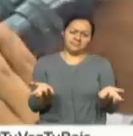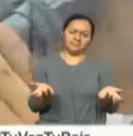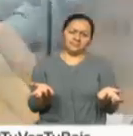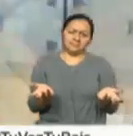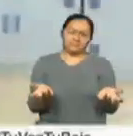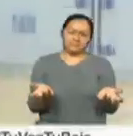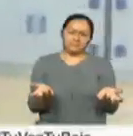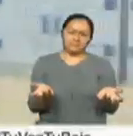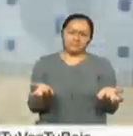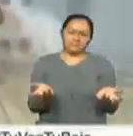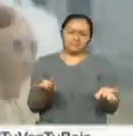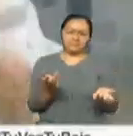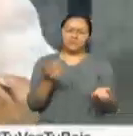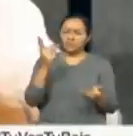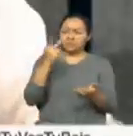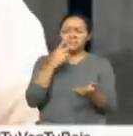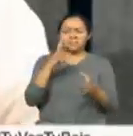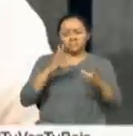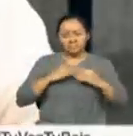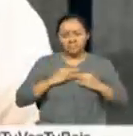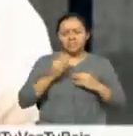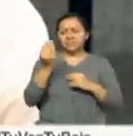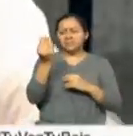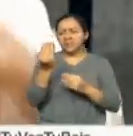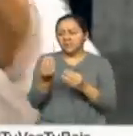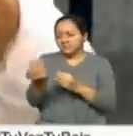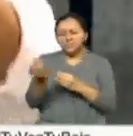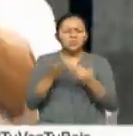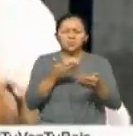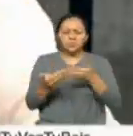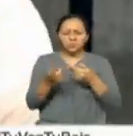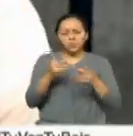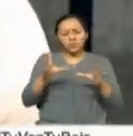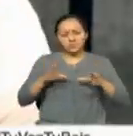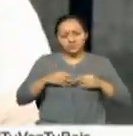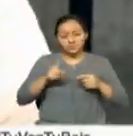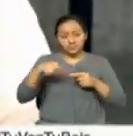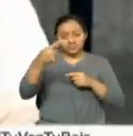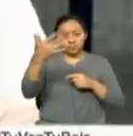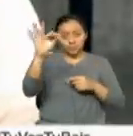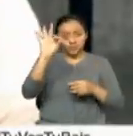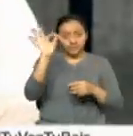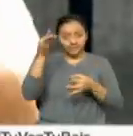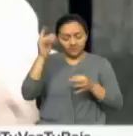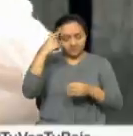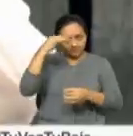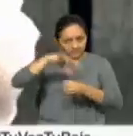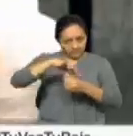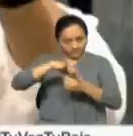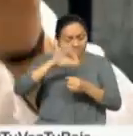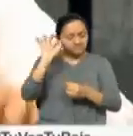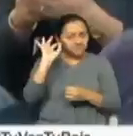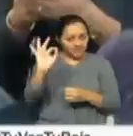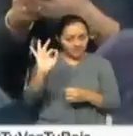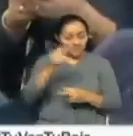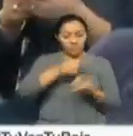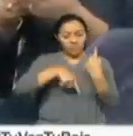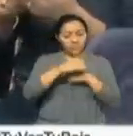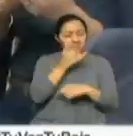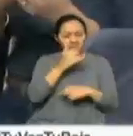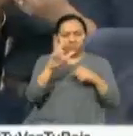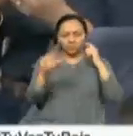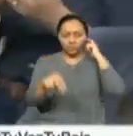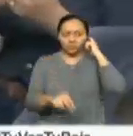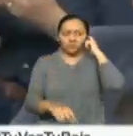se preocupen, acepten el cartelito, pídanle un billetito y ya saben cómo votar el próximo 19 de febrero. El pasado, nunca más.